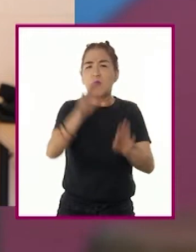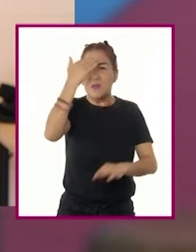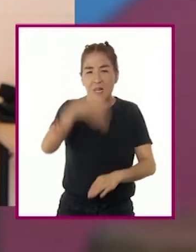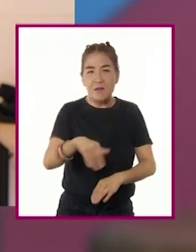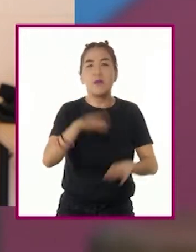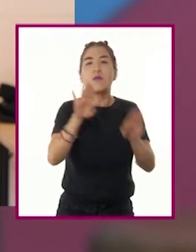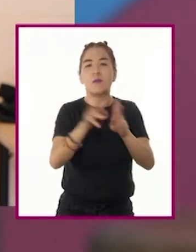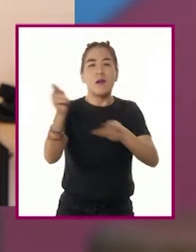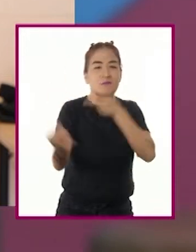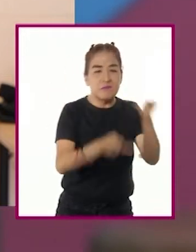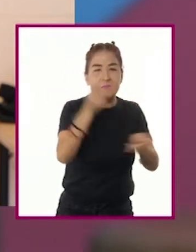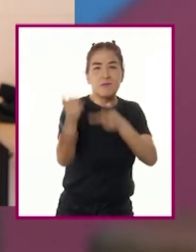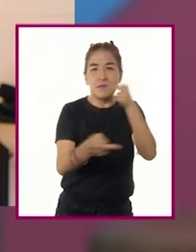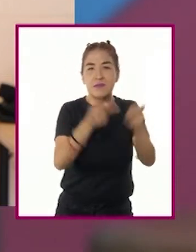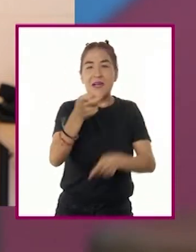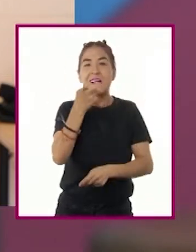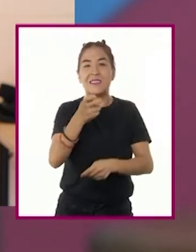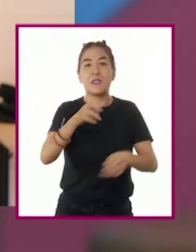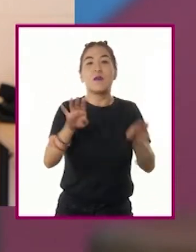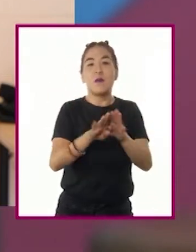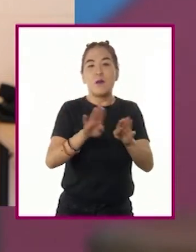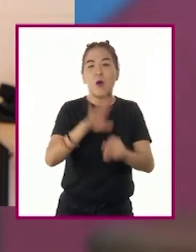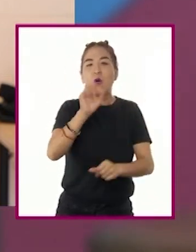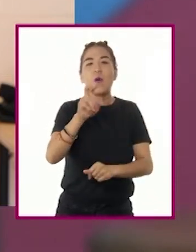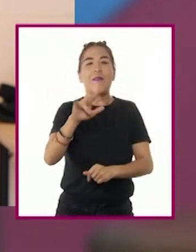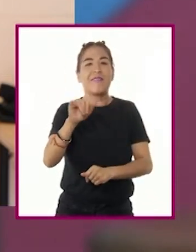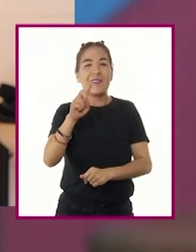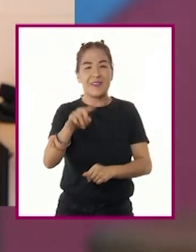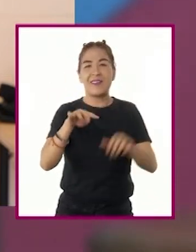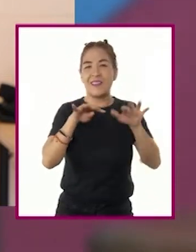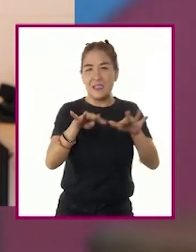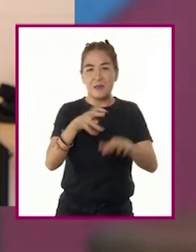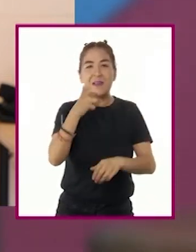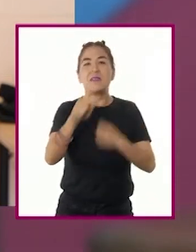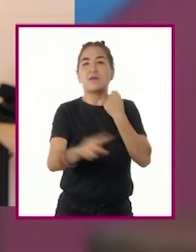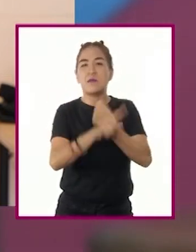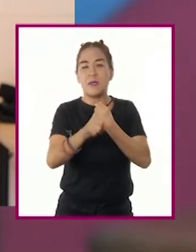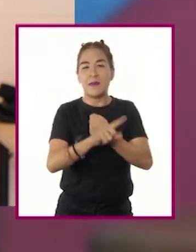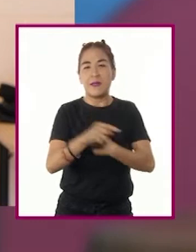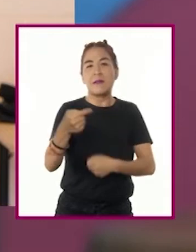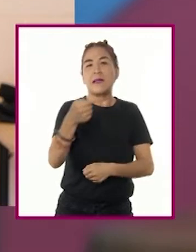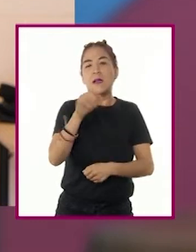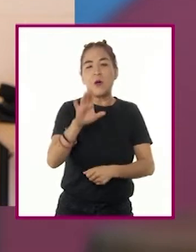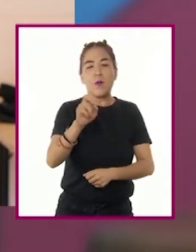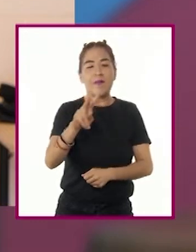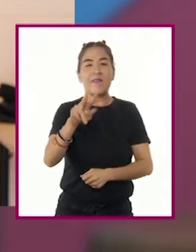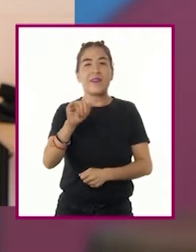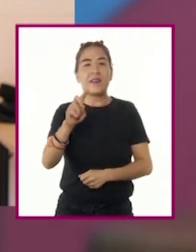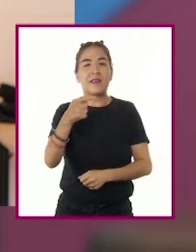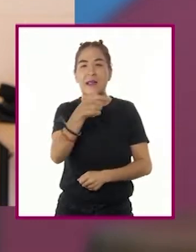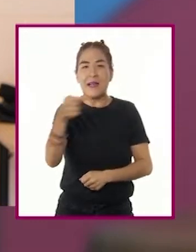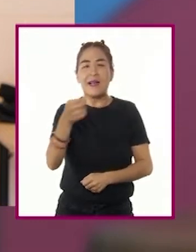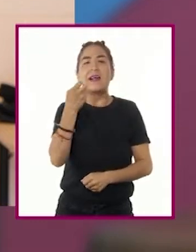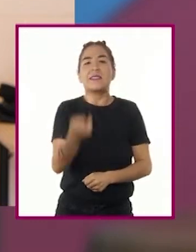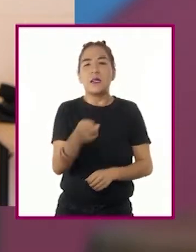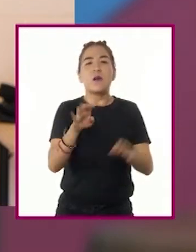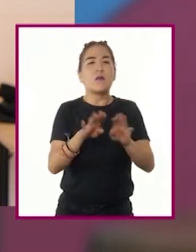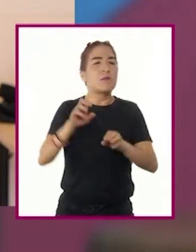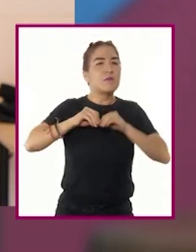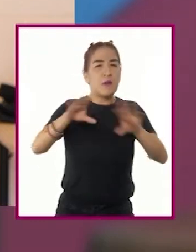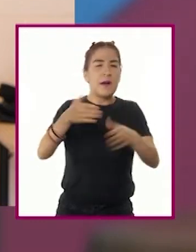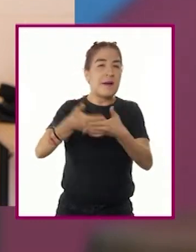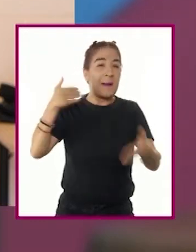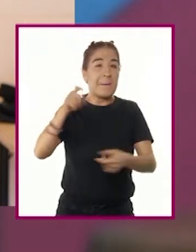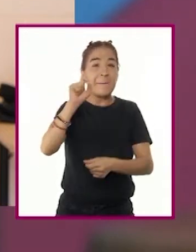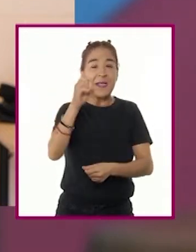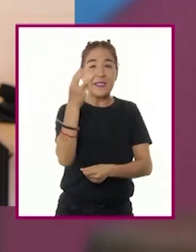para la medición del impacto COVID-19 en la educación, Ecovid-Ed, publicada el pasado 23 de